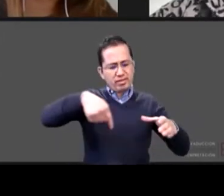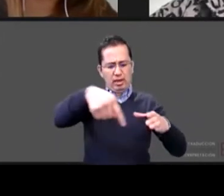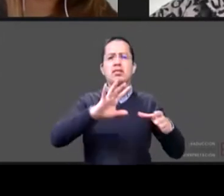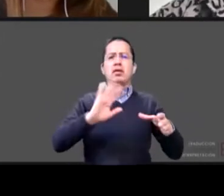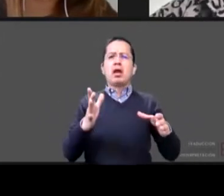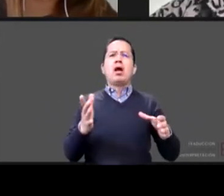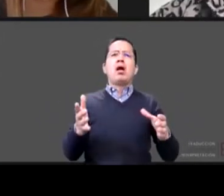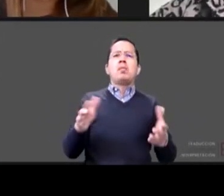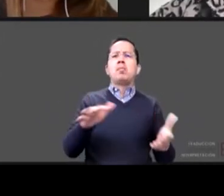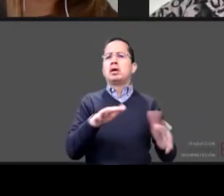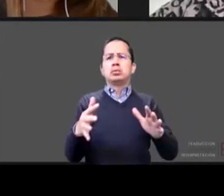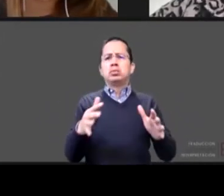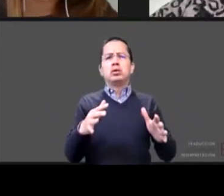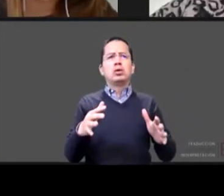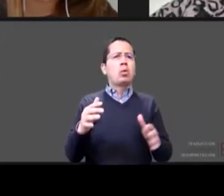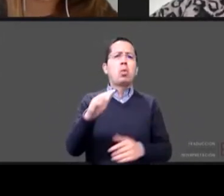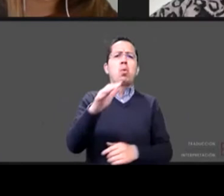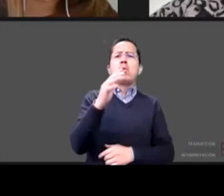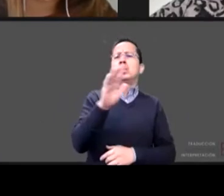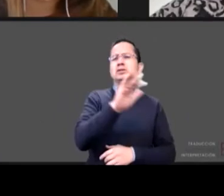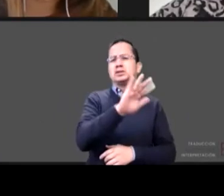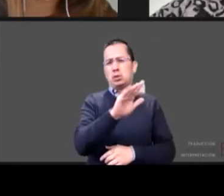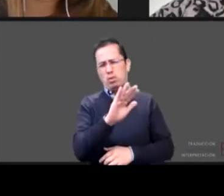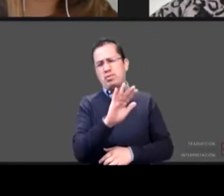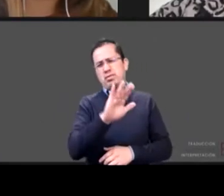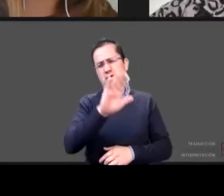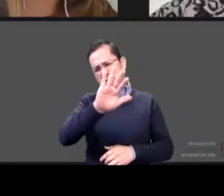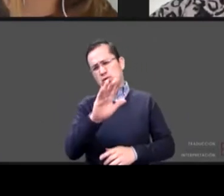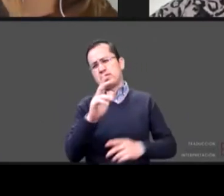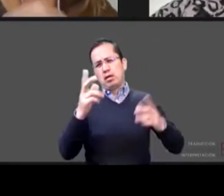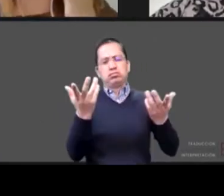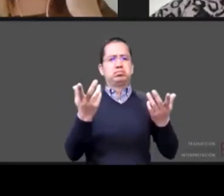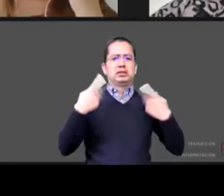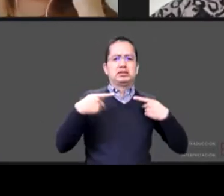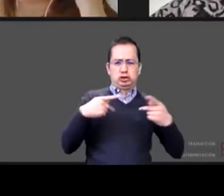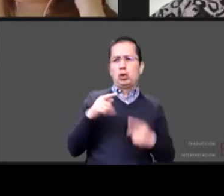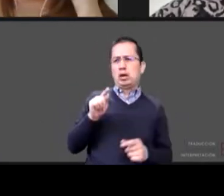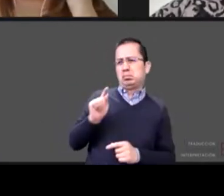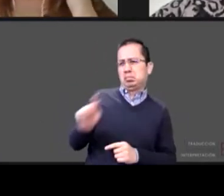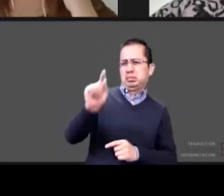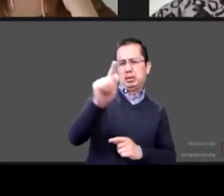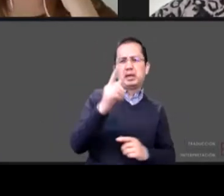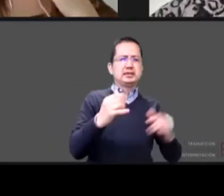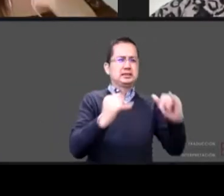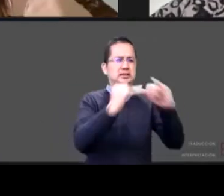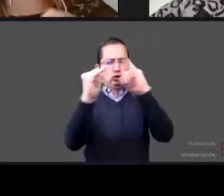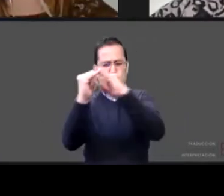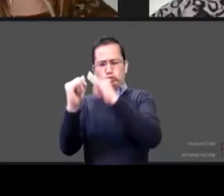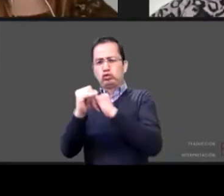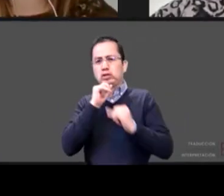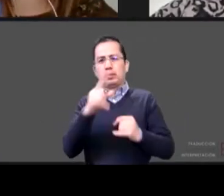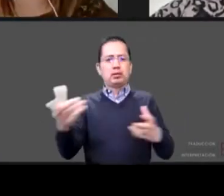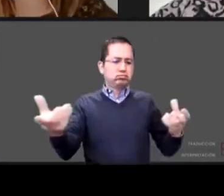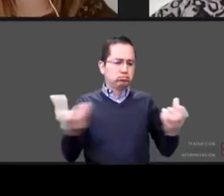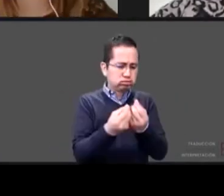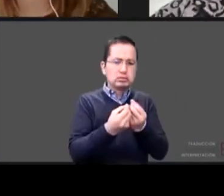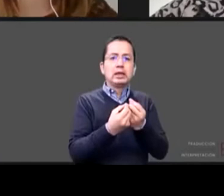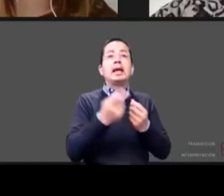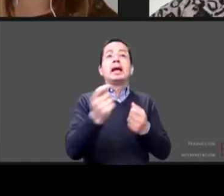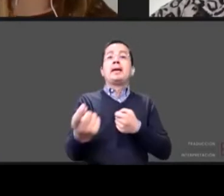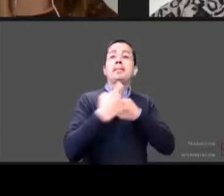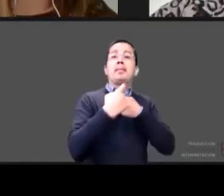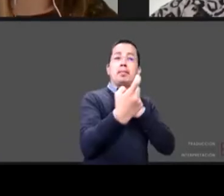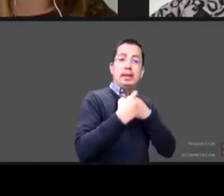50 actores y participantes de distintos ámbitos, tanto públicos como privados. Y bueno, hay instituciones gubernamentales, también